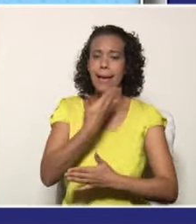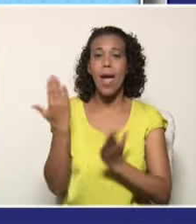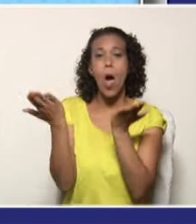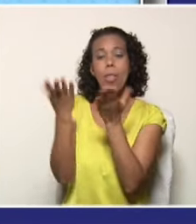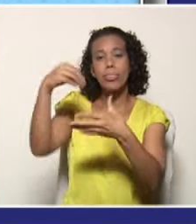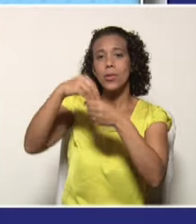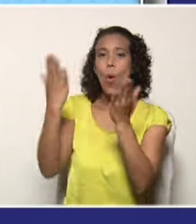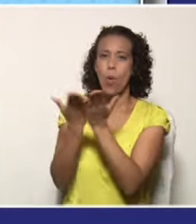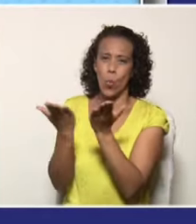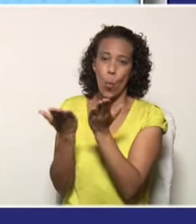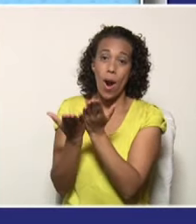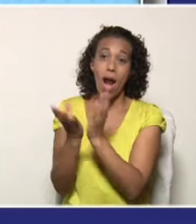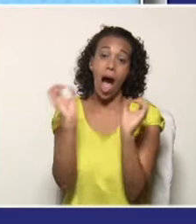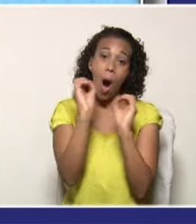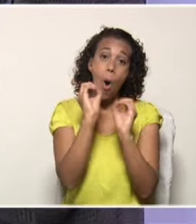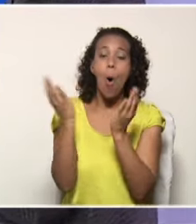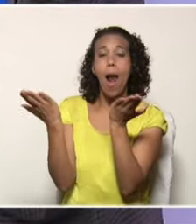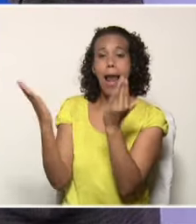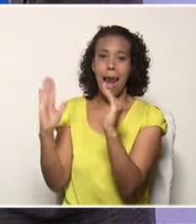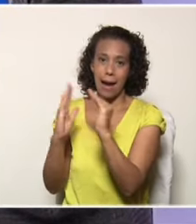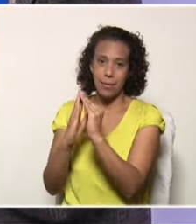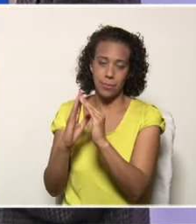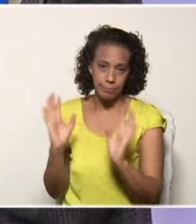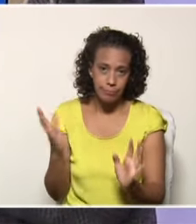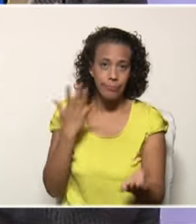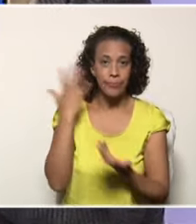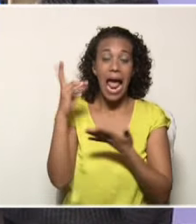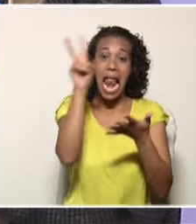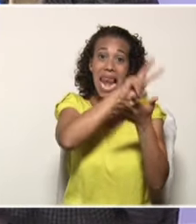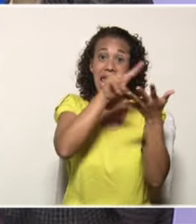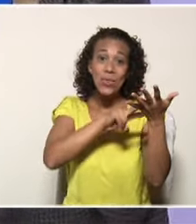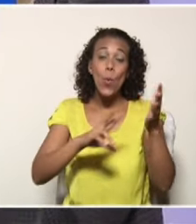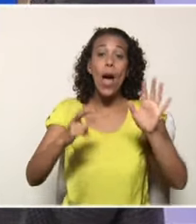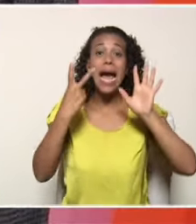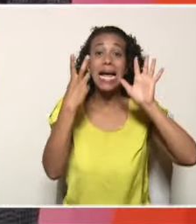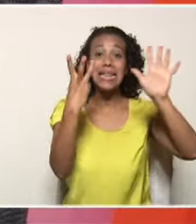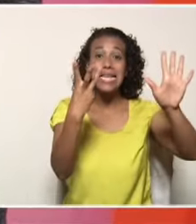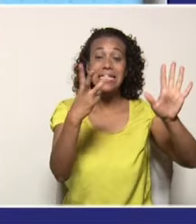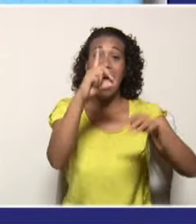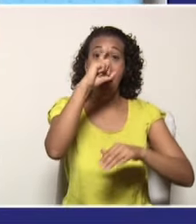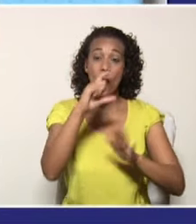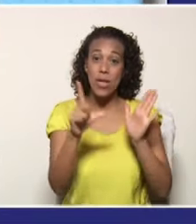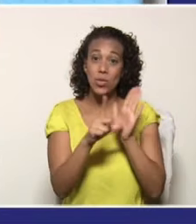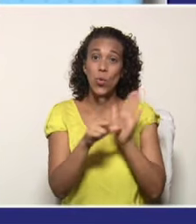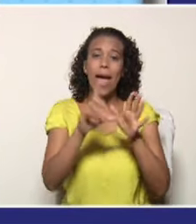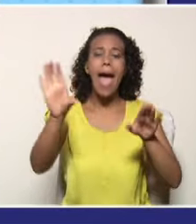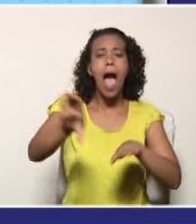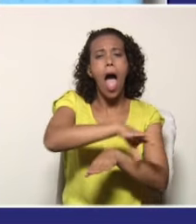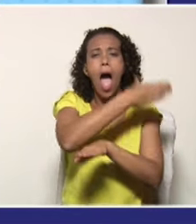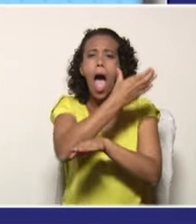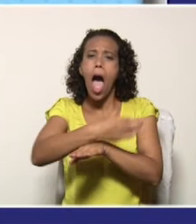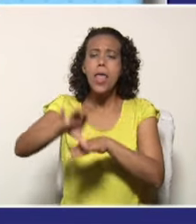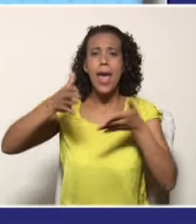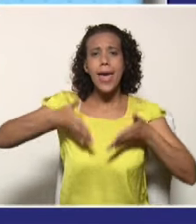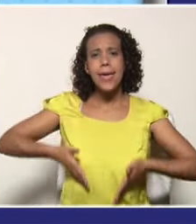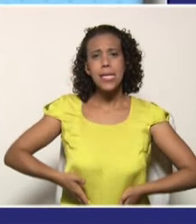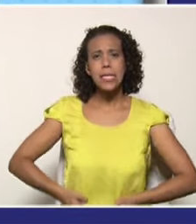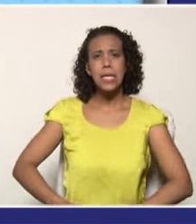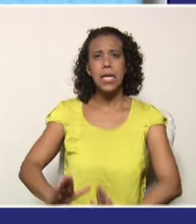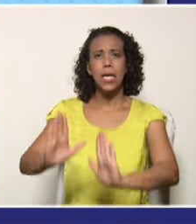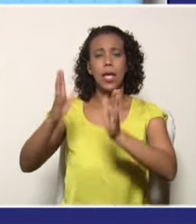utilizar en tu institución educativa. La lectura para tercer año es Canto de los Hijos en Marcha